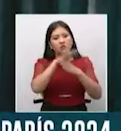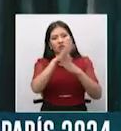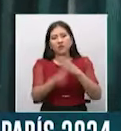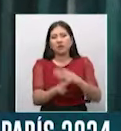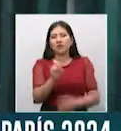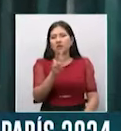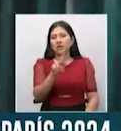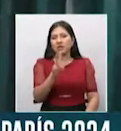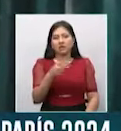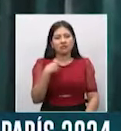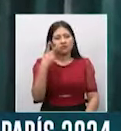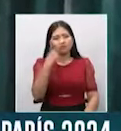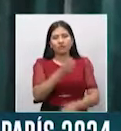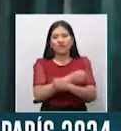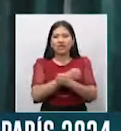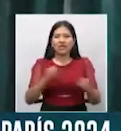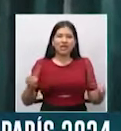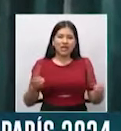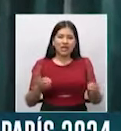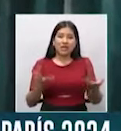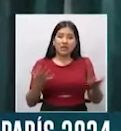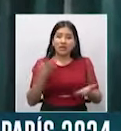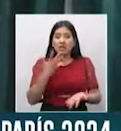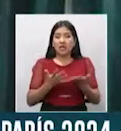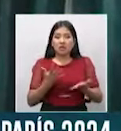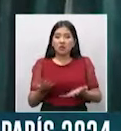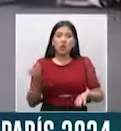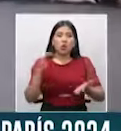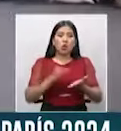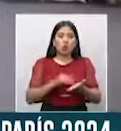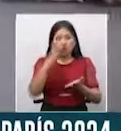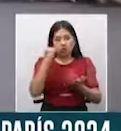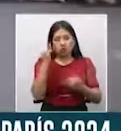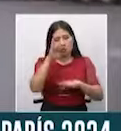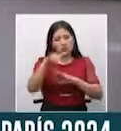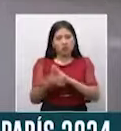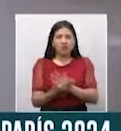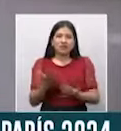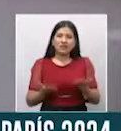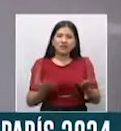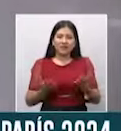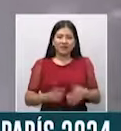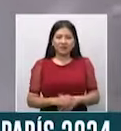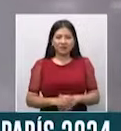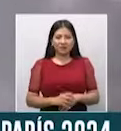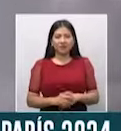en vano, a ver, tal vez me voy a dormir también.